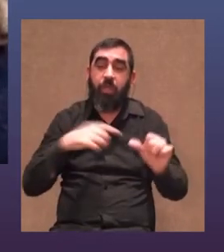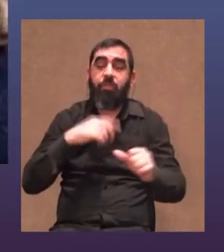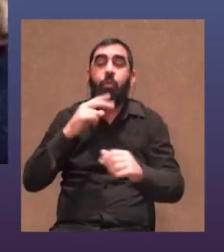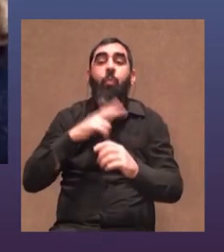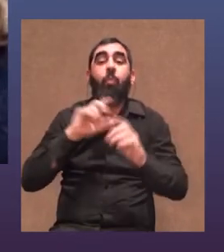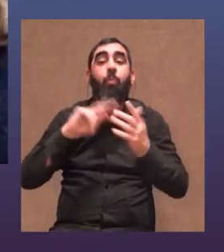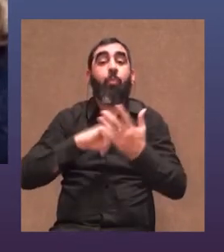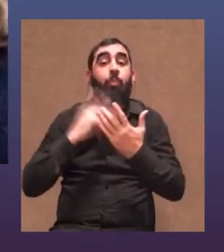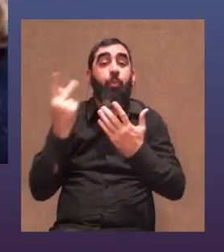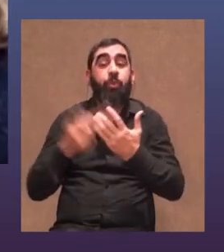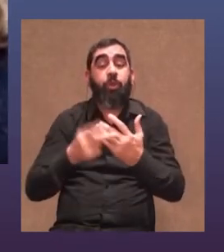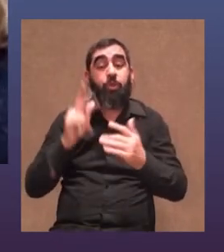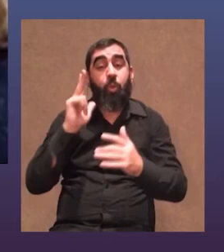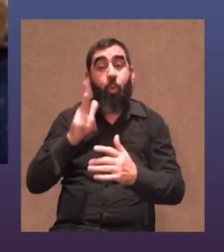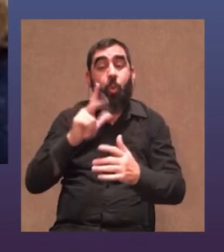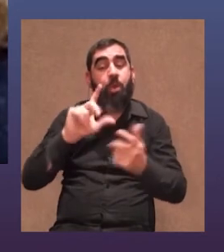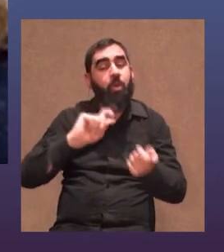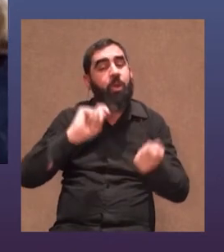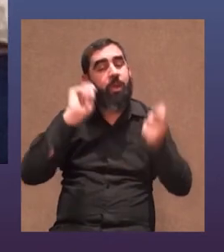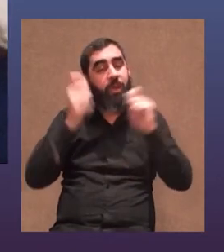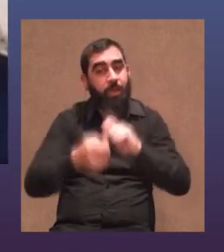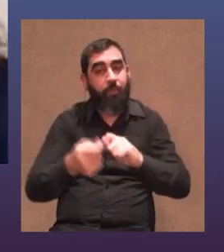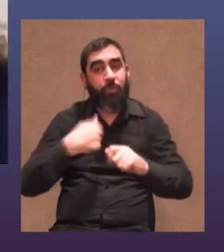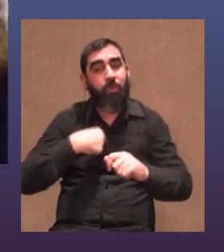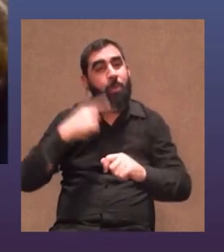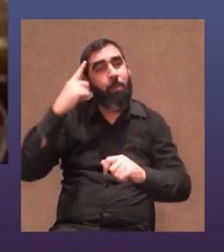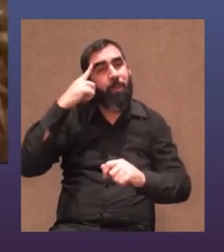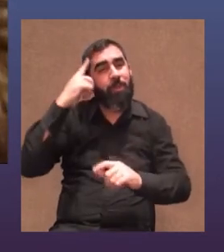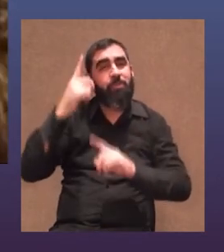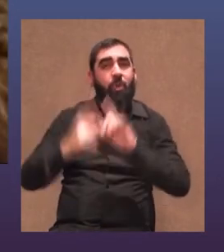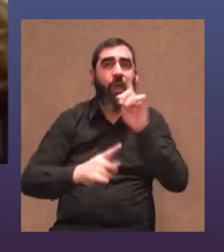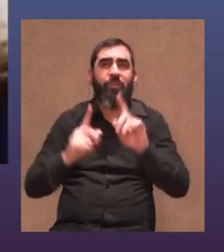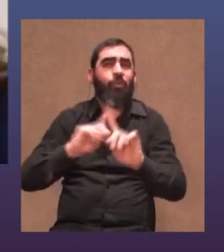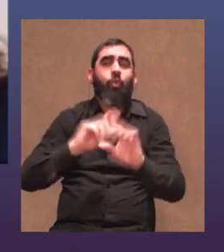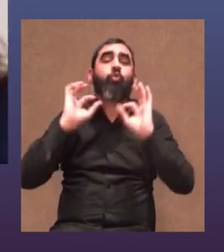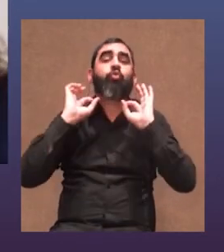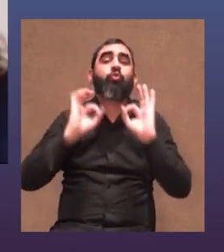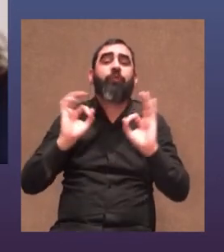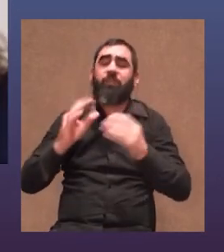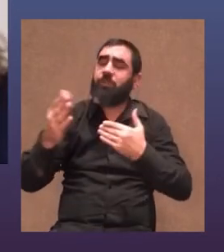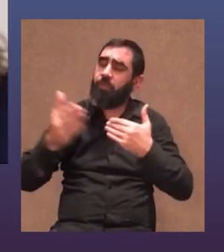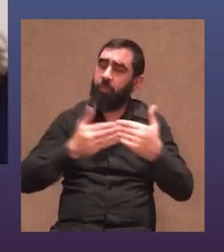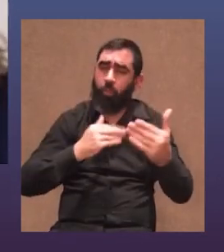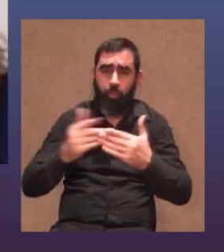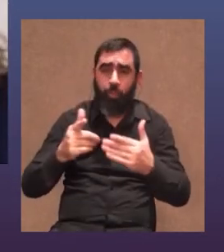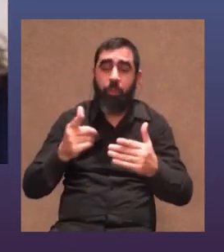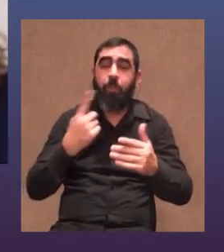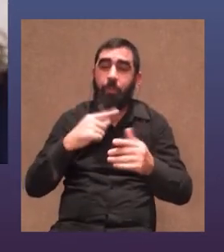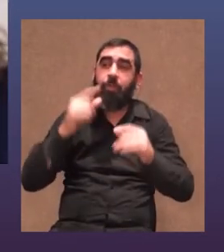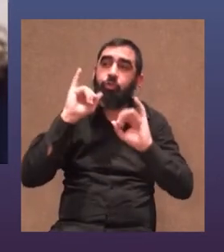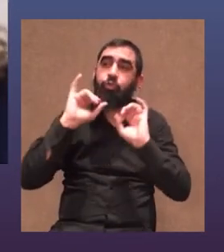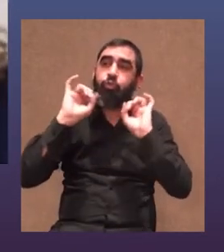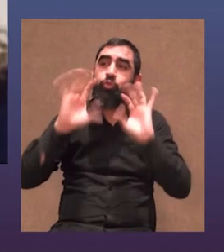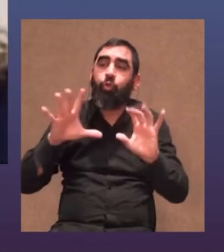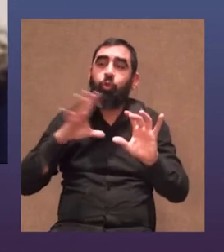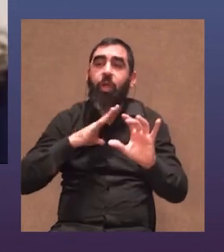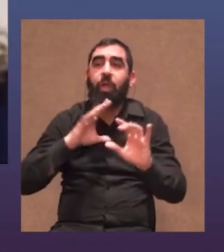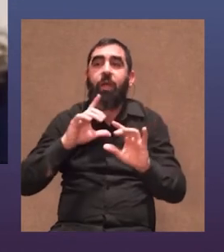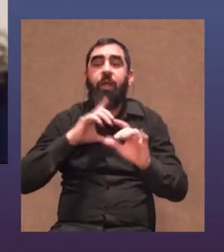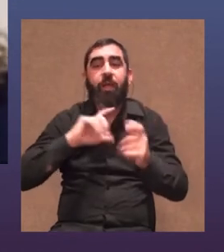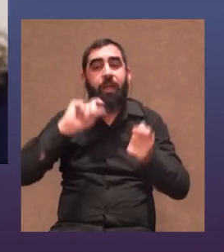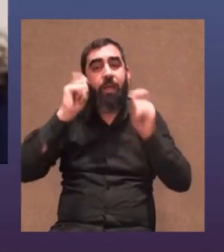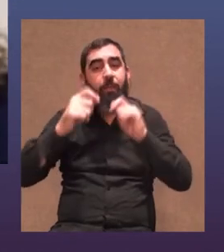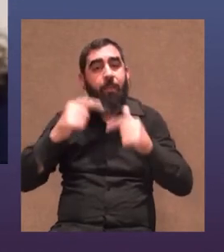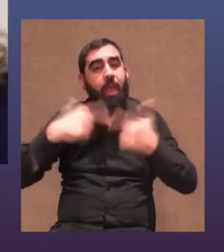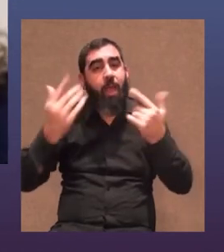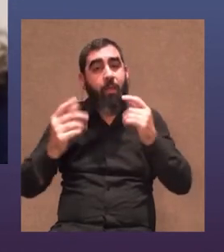seguro que transforma, aunque uno crea que de pronto no es suficiente, pero con que puedan tocar el alma o modificar algo en